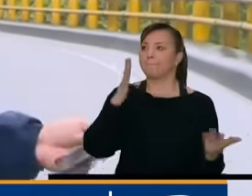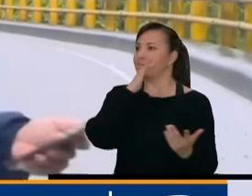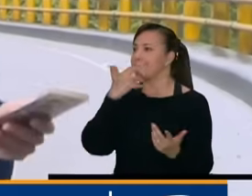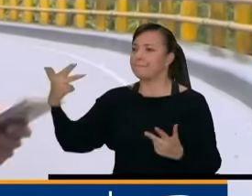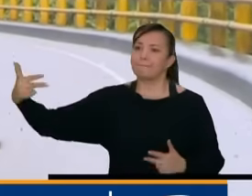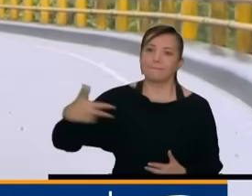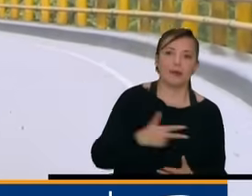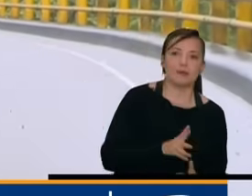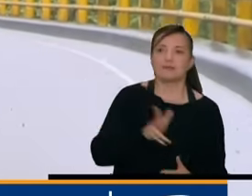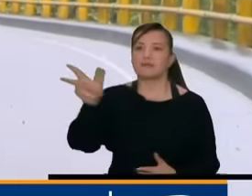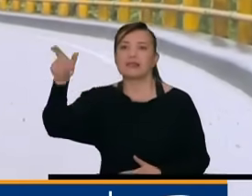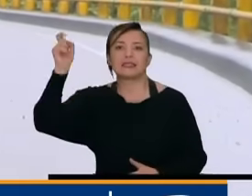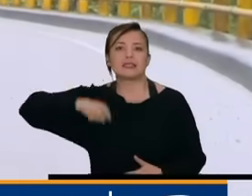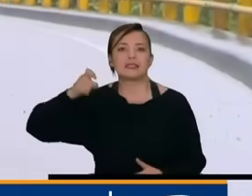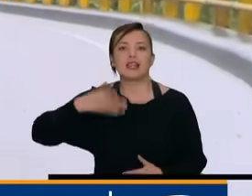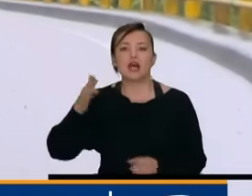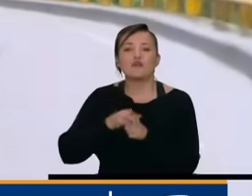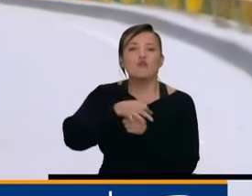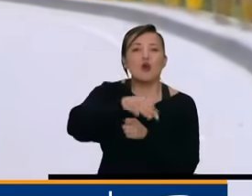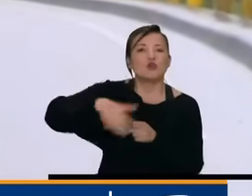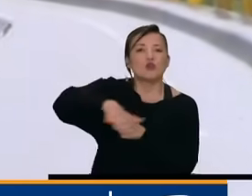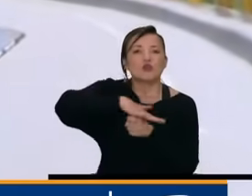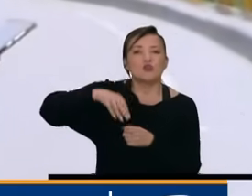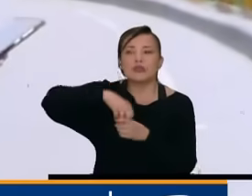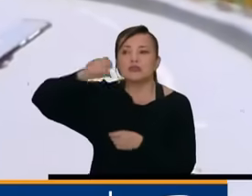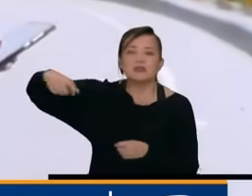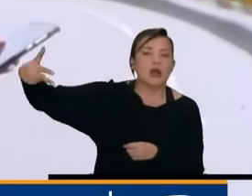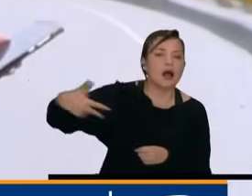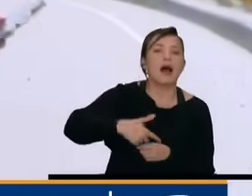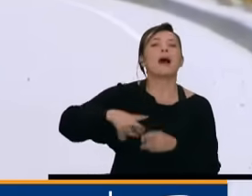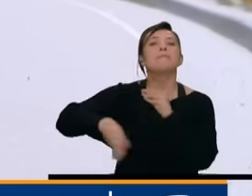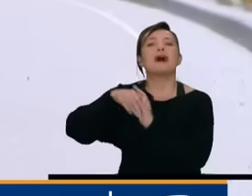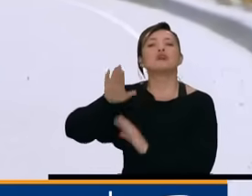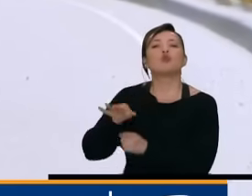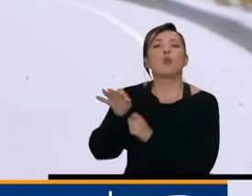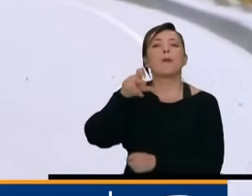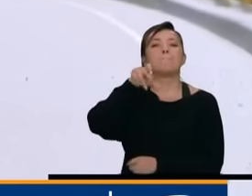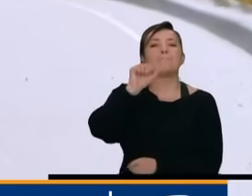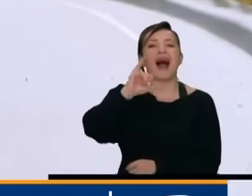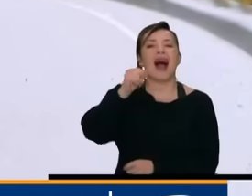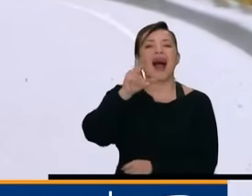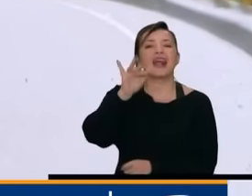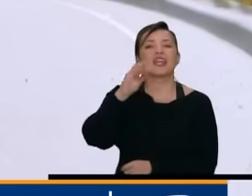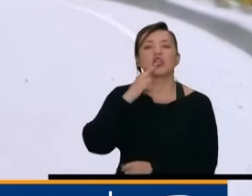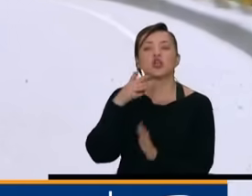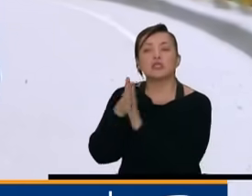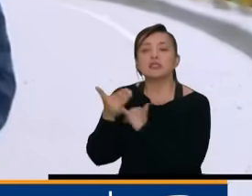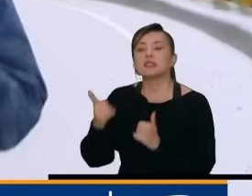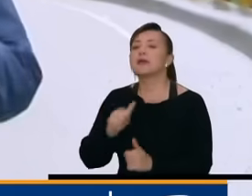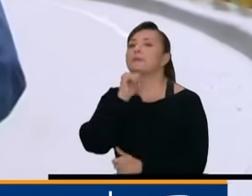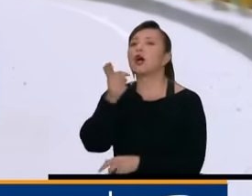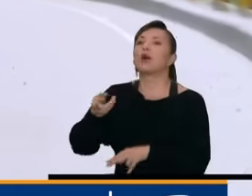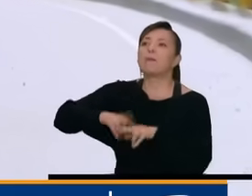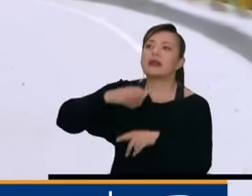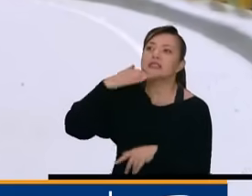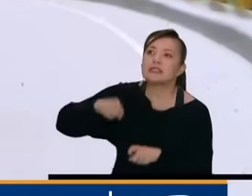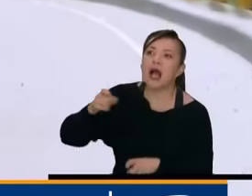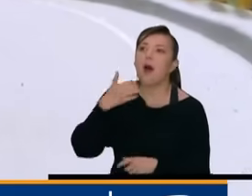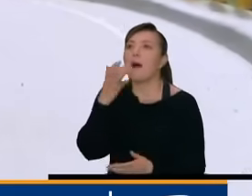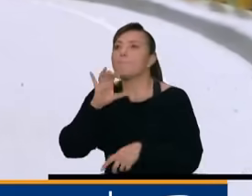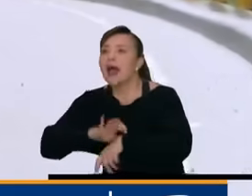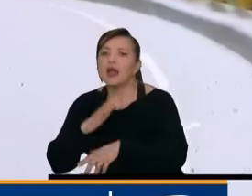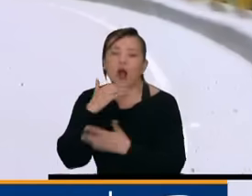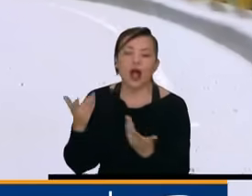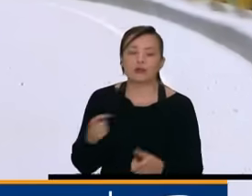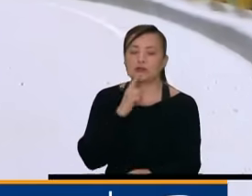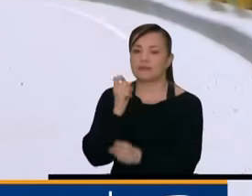casco urbano, hablando también de las personas que se encuentran en el municipio de Pajarito, alguna situación médica es aún más complicada. Pero en medio de todo, la única